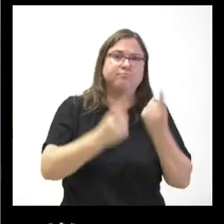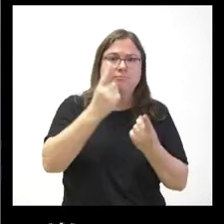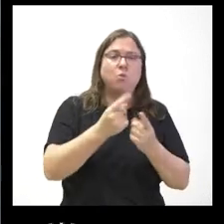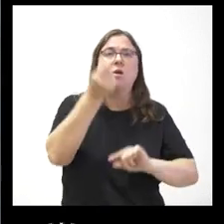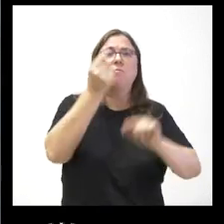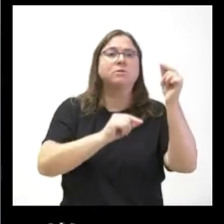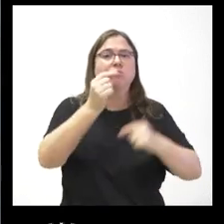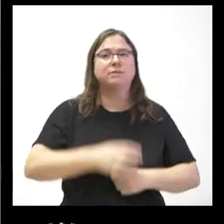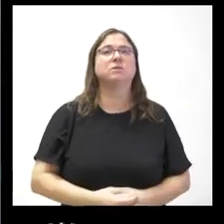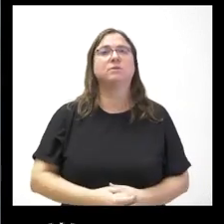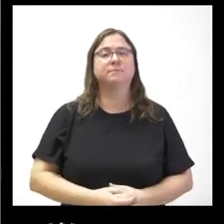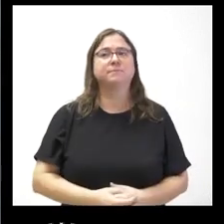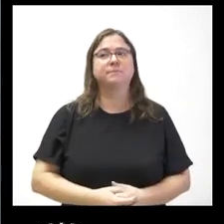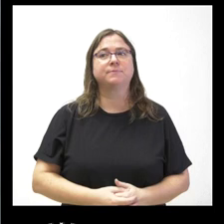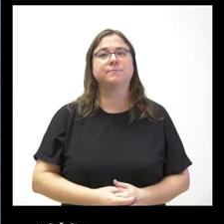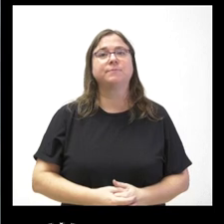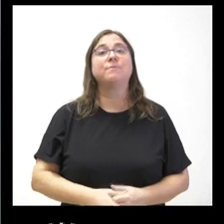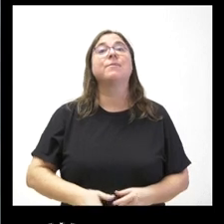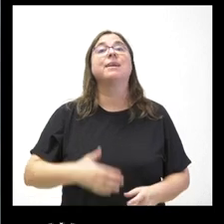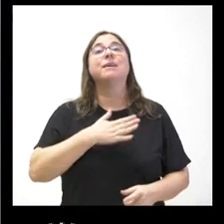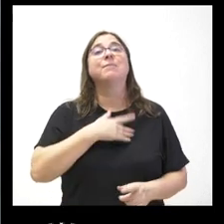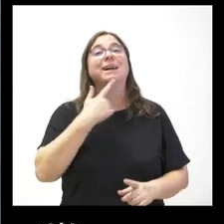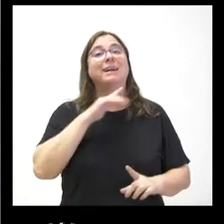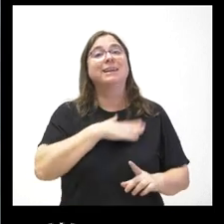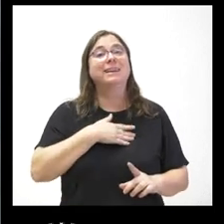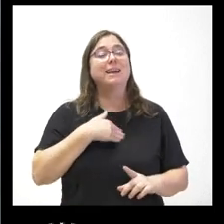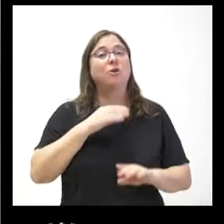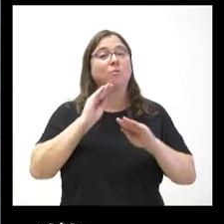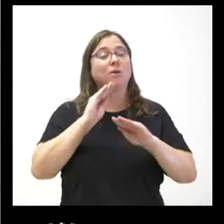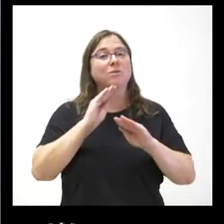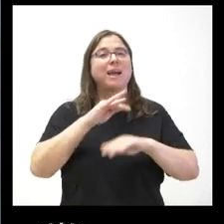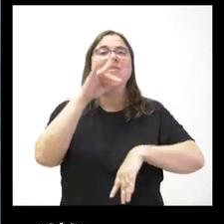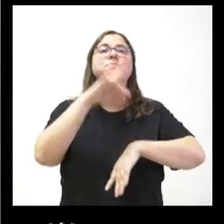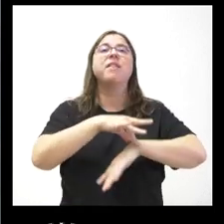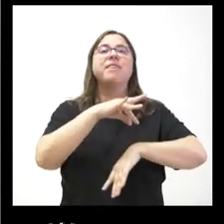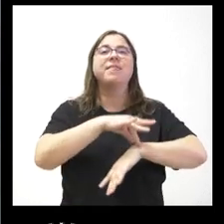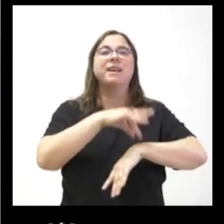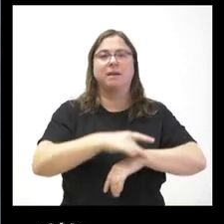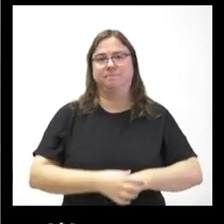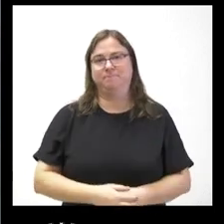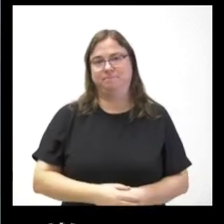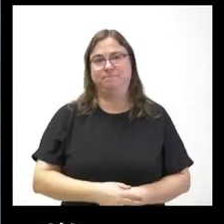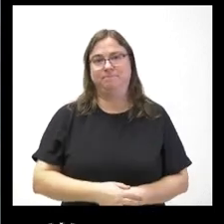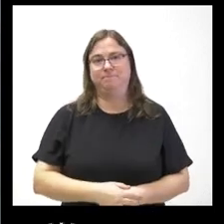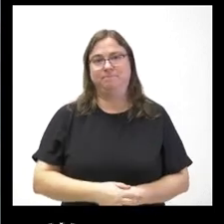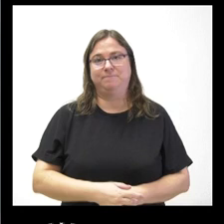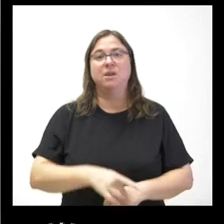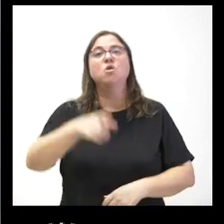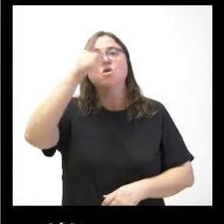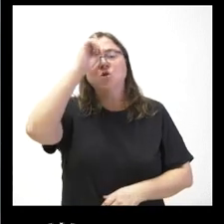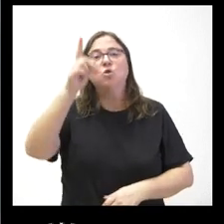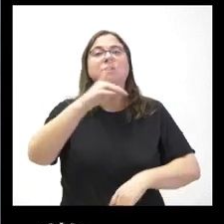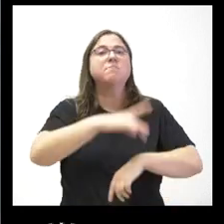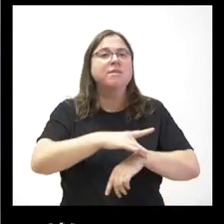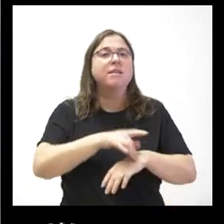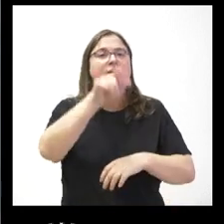presupuestos y también quería preguntar por los estudios de de Medicina eh No sé si nos puedes decir cu Cuáles